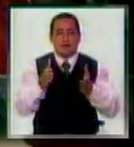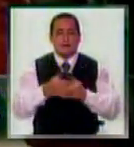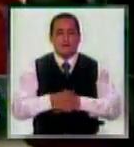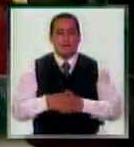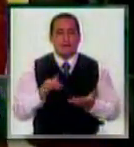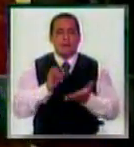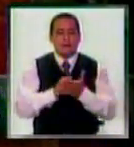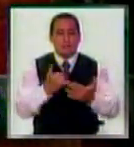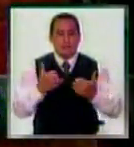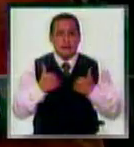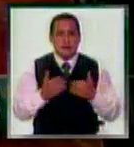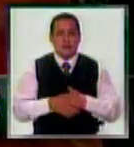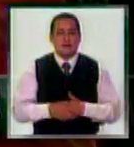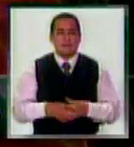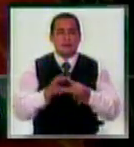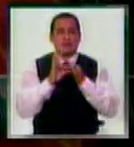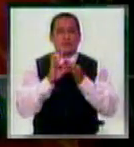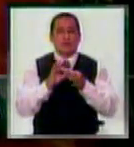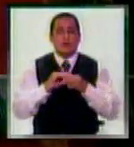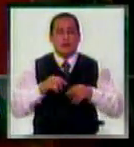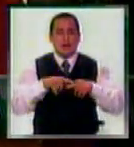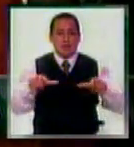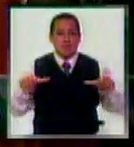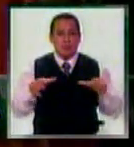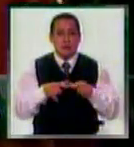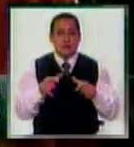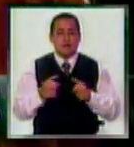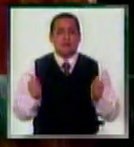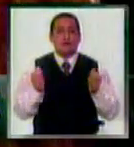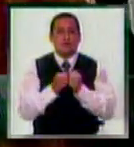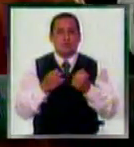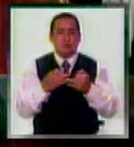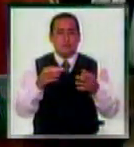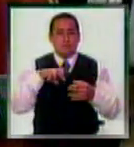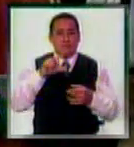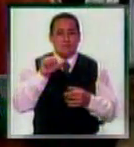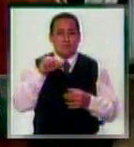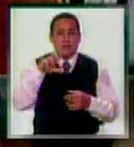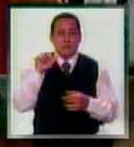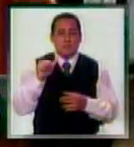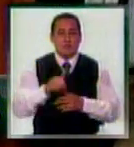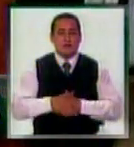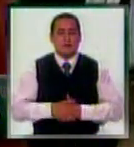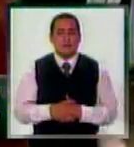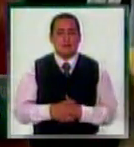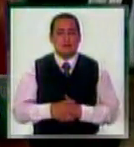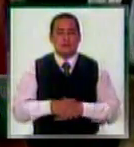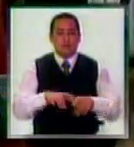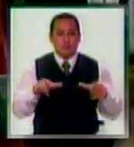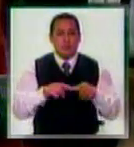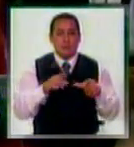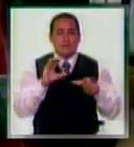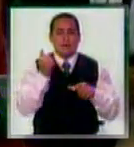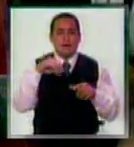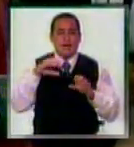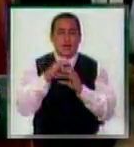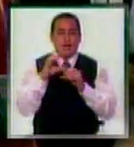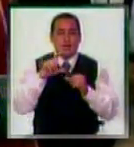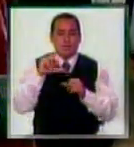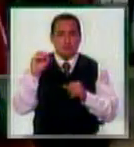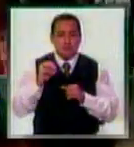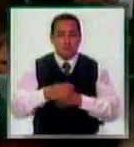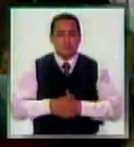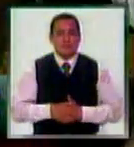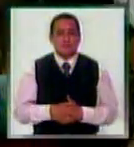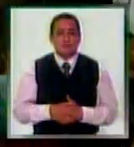que permita vincular a Huancasancos con Palpa, me parece, ¿no? Pampa Cangallo también,